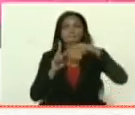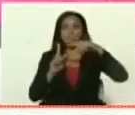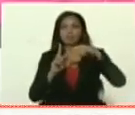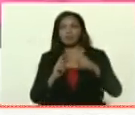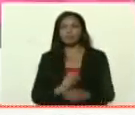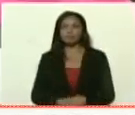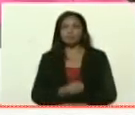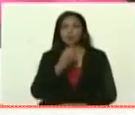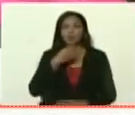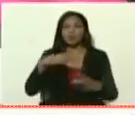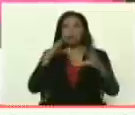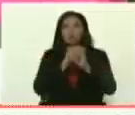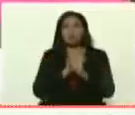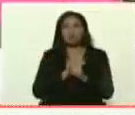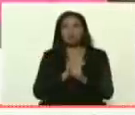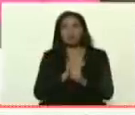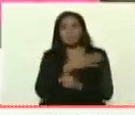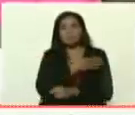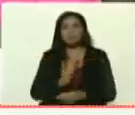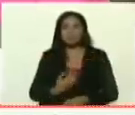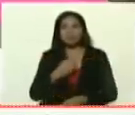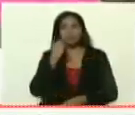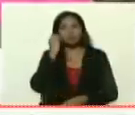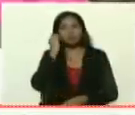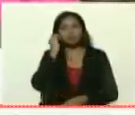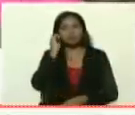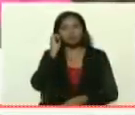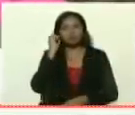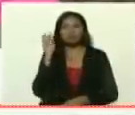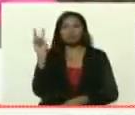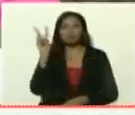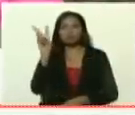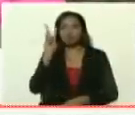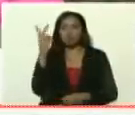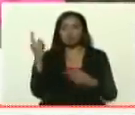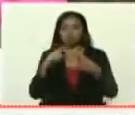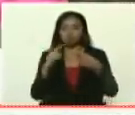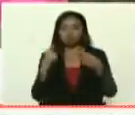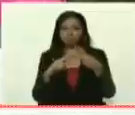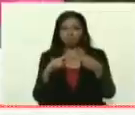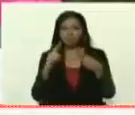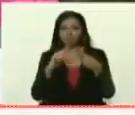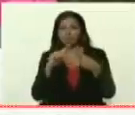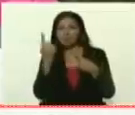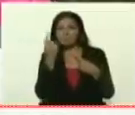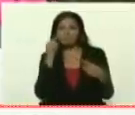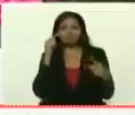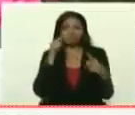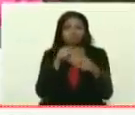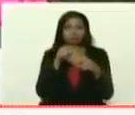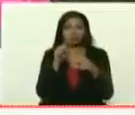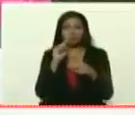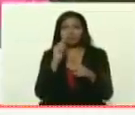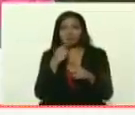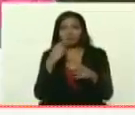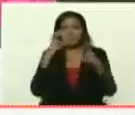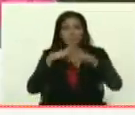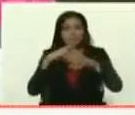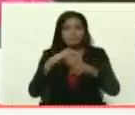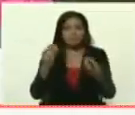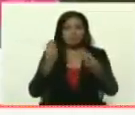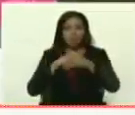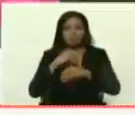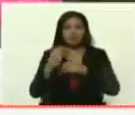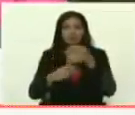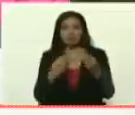Buenas noches, señor presidente. Mi pregunta, dos cositas. La primera va dirigida específicamente hacia esa fase exploratoria de negociaciones